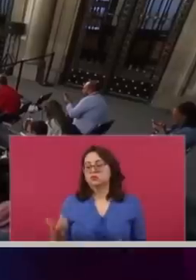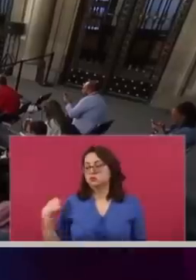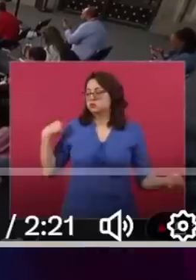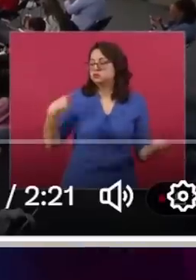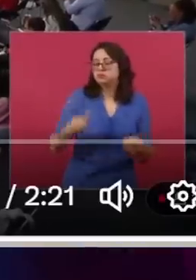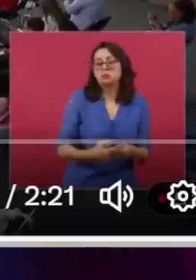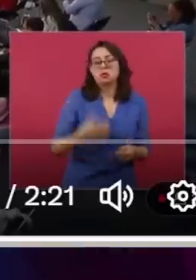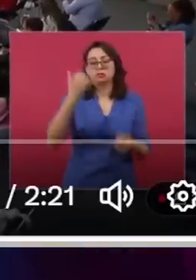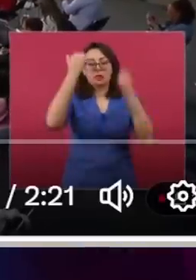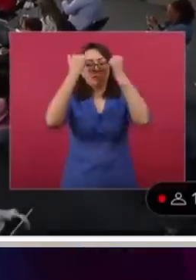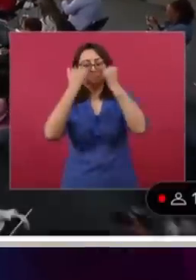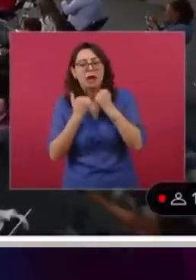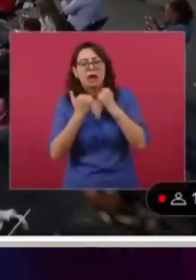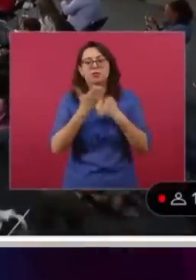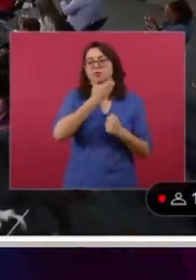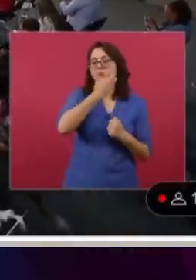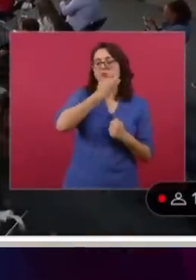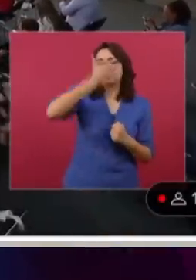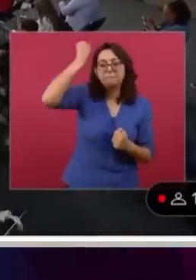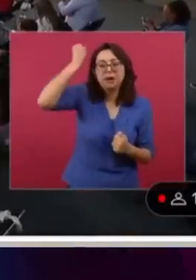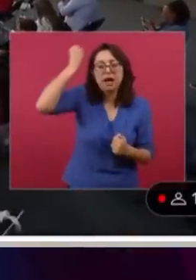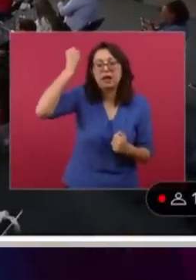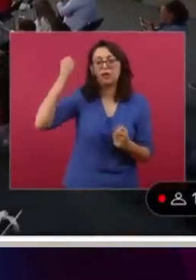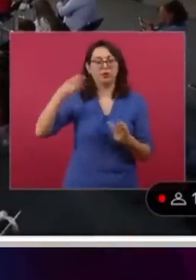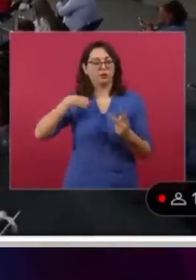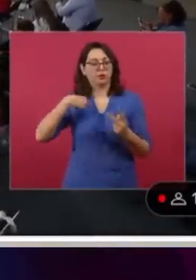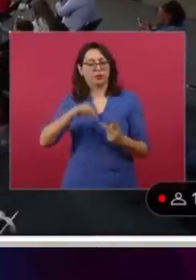destapado, dedazo,